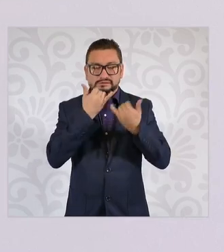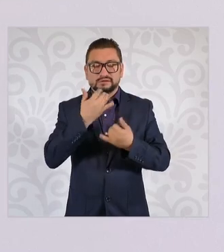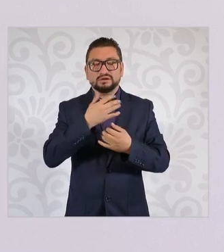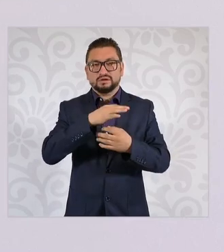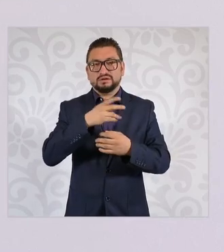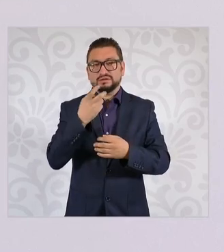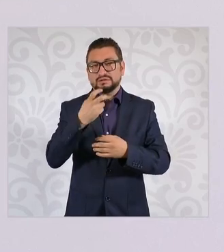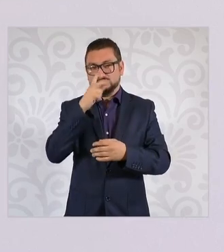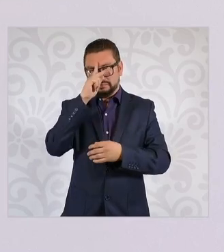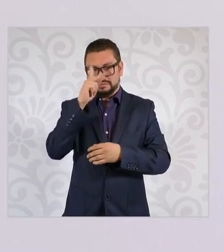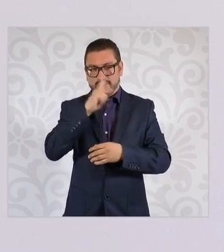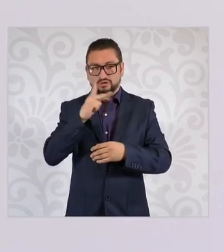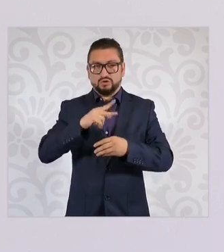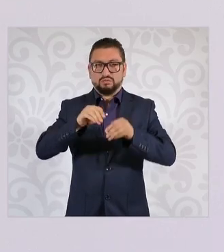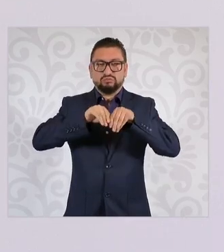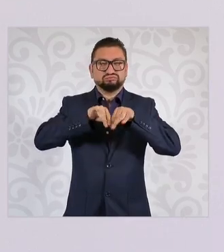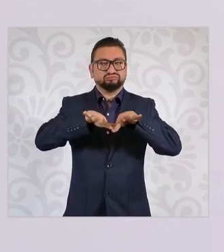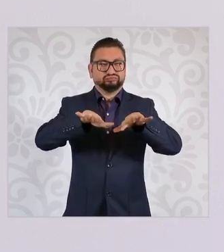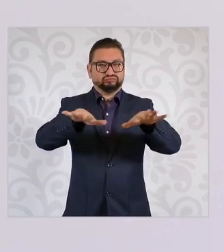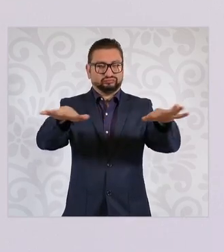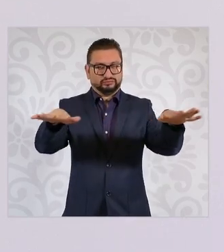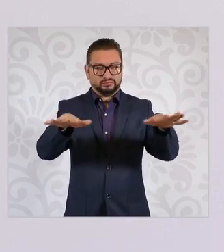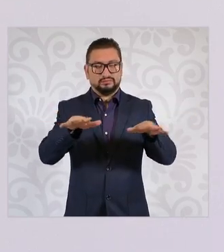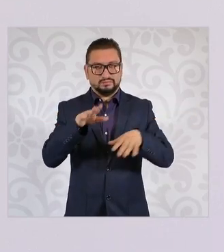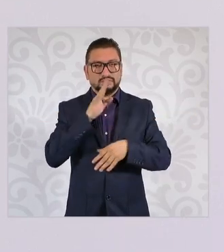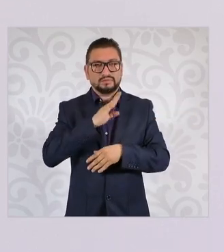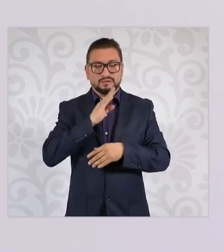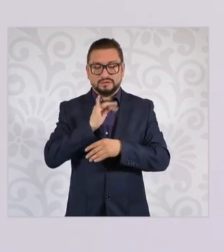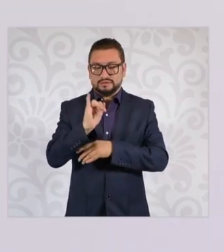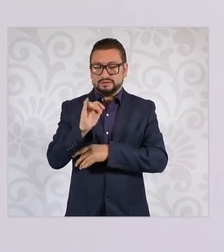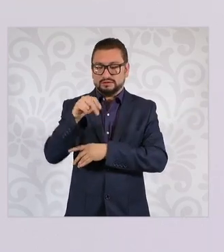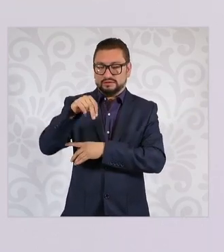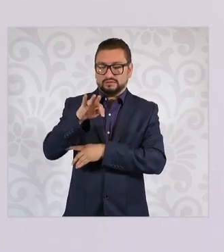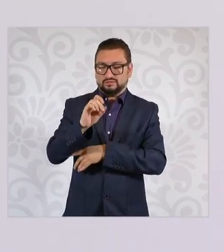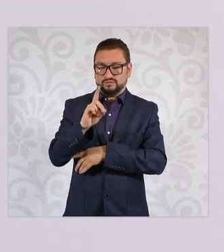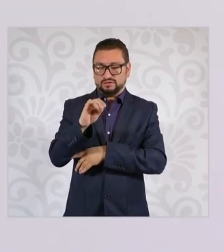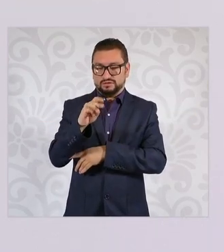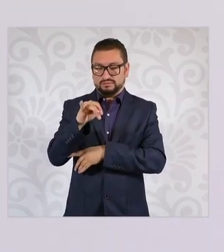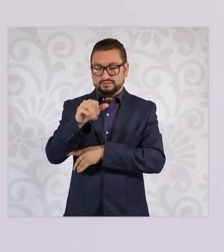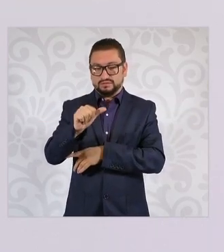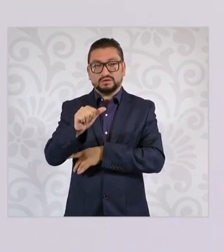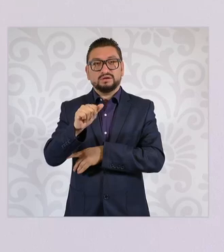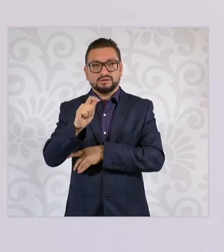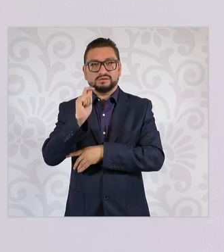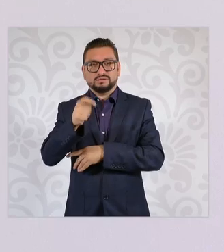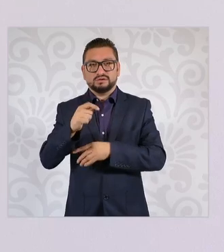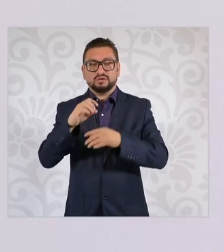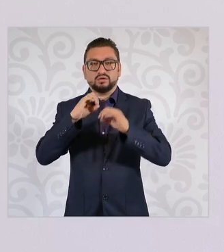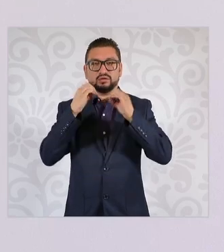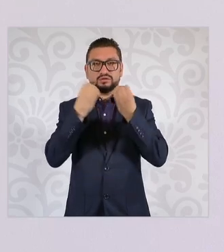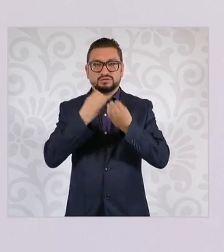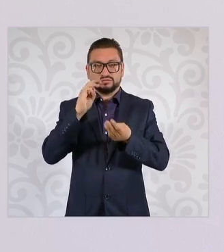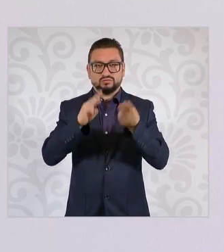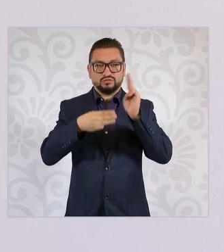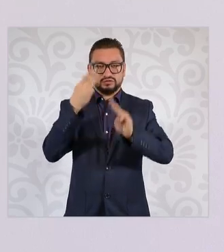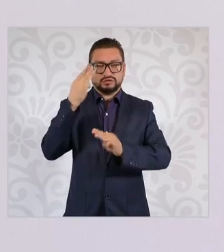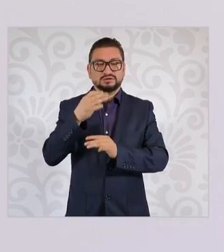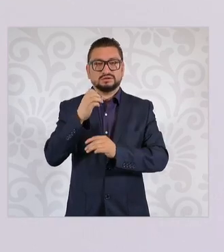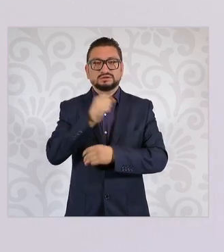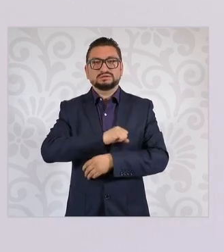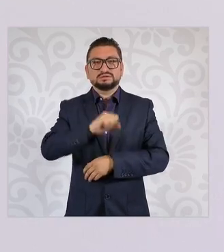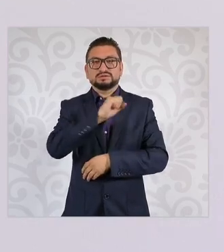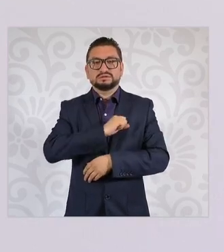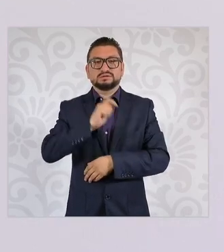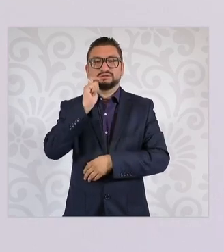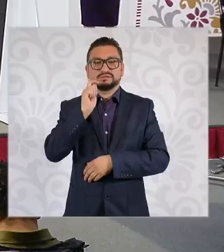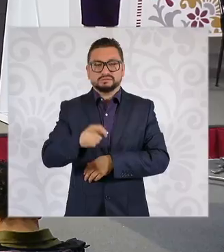rostro más duro, la infodemia. Este término fue acuñado, como ustedes saben, por la Organización Mundial de la Salud para señalar los